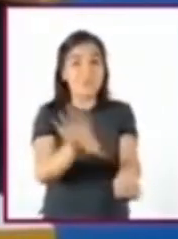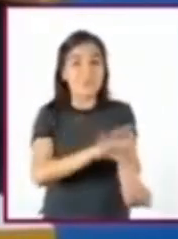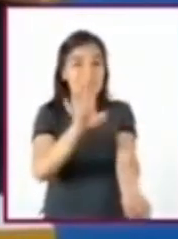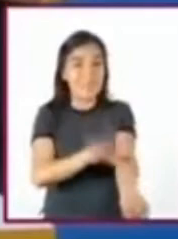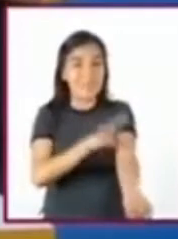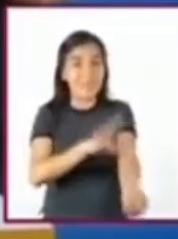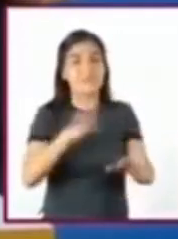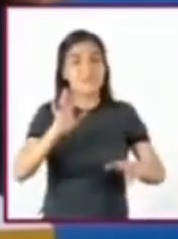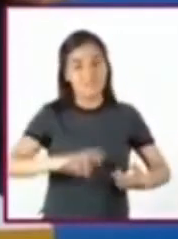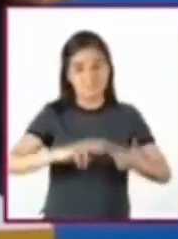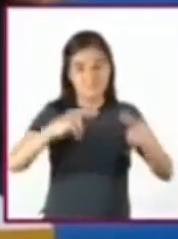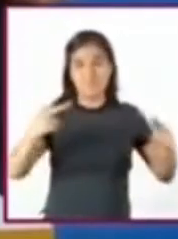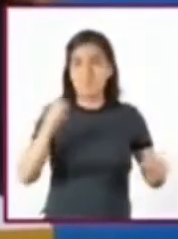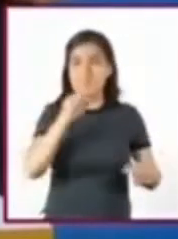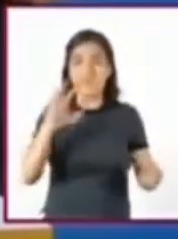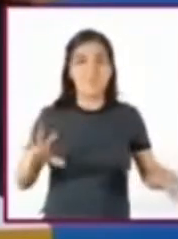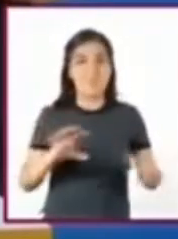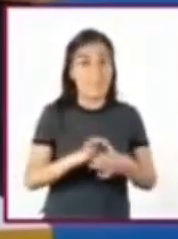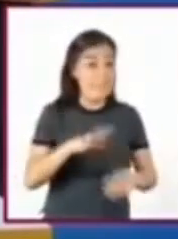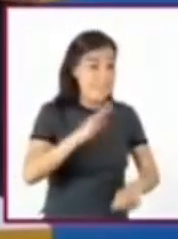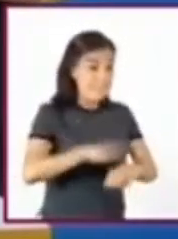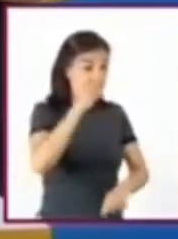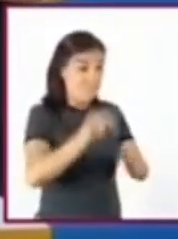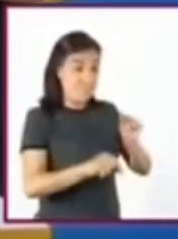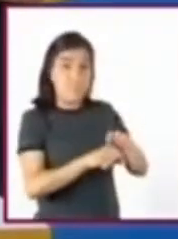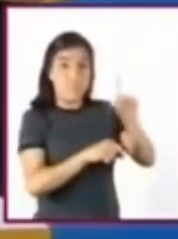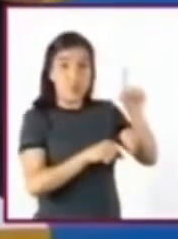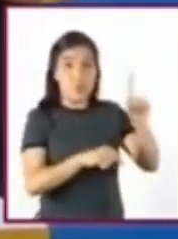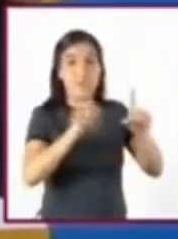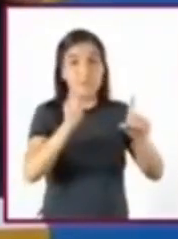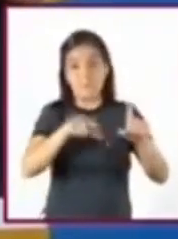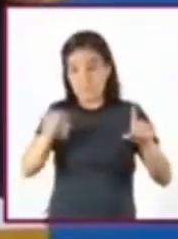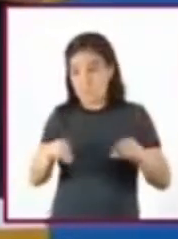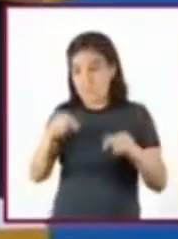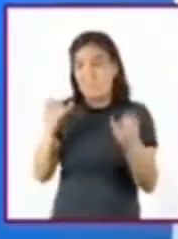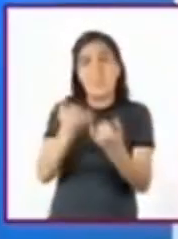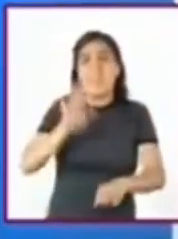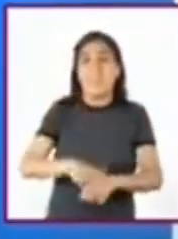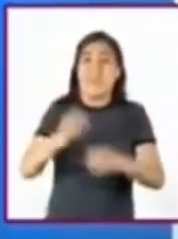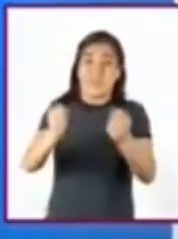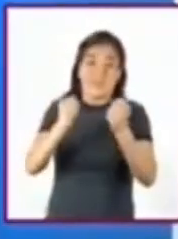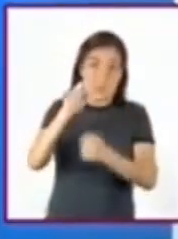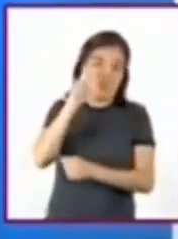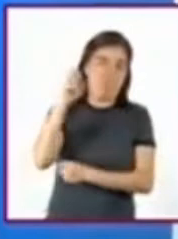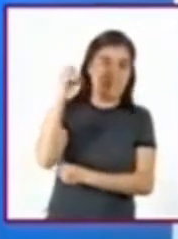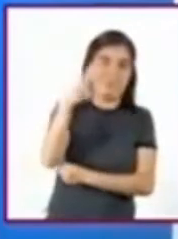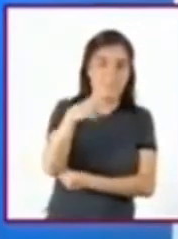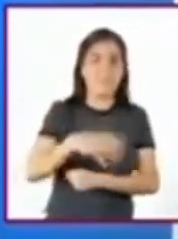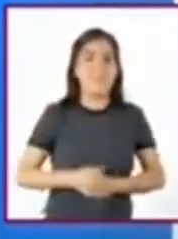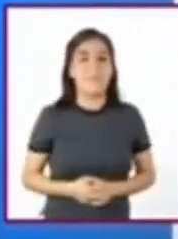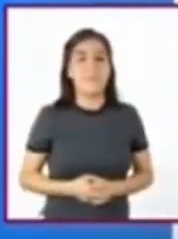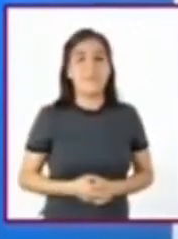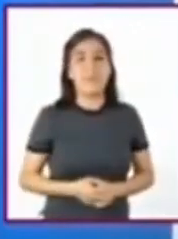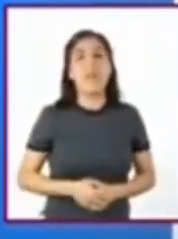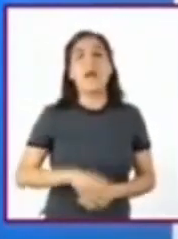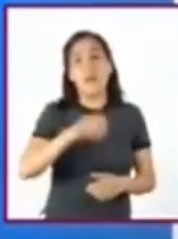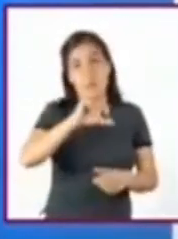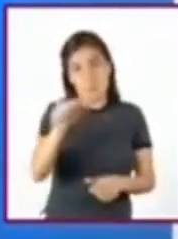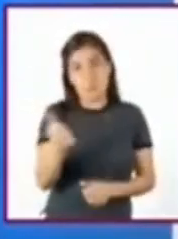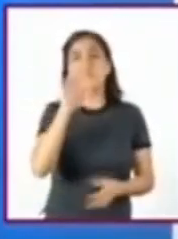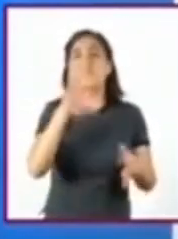directamente relacionados. A mayor voltaje, la corriente será más intensa. Ahora hablaremos de